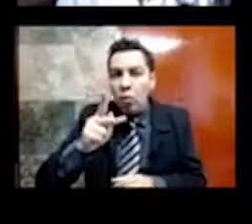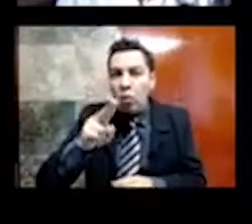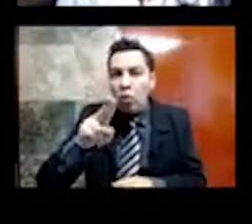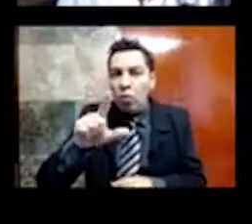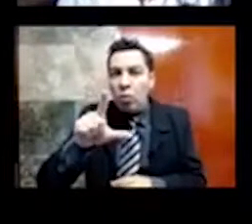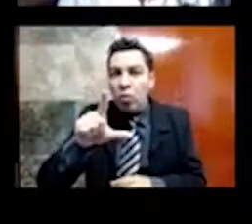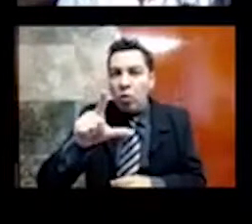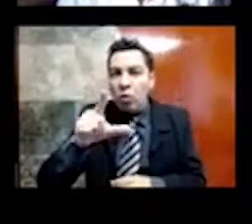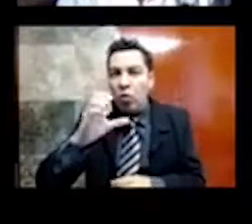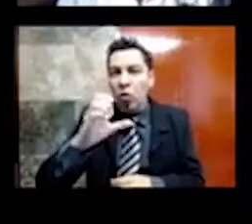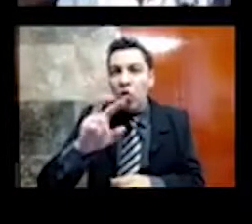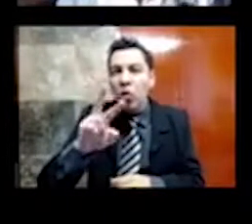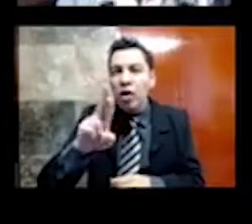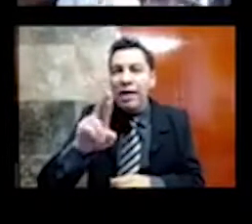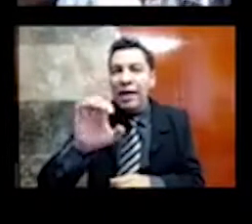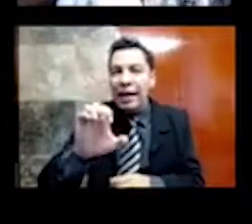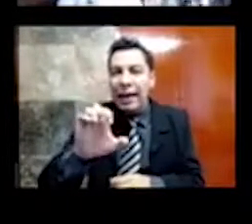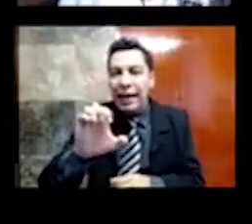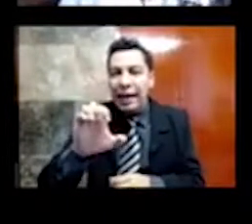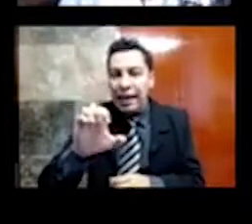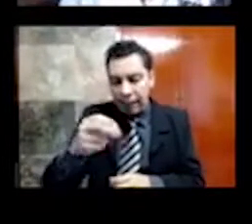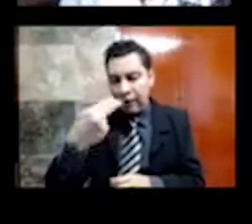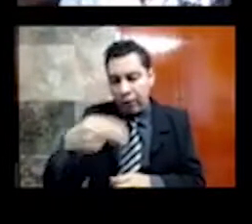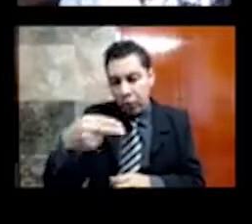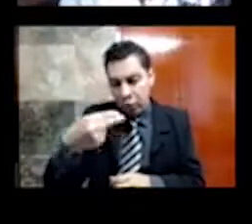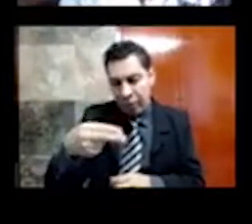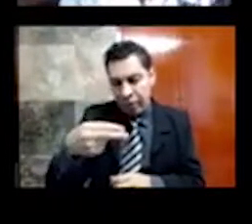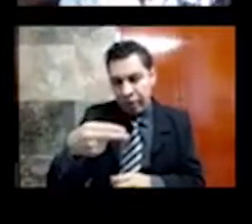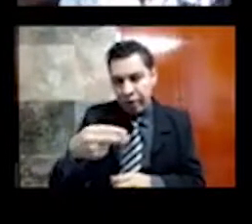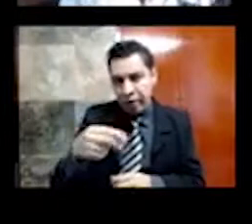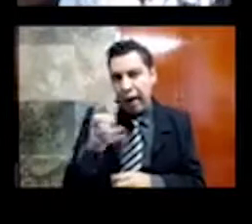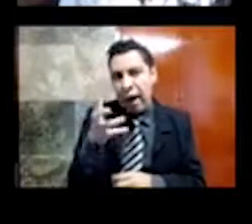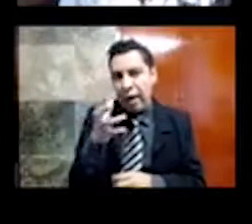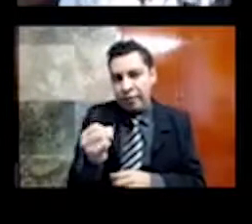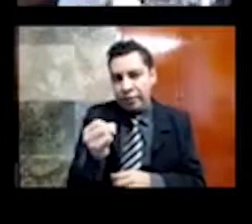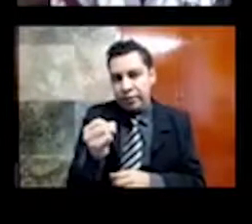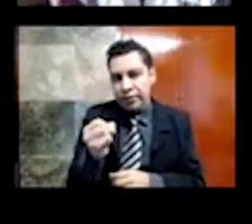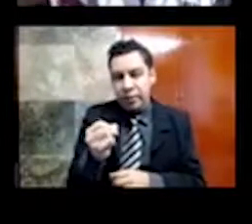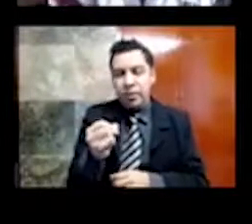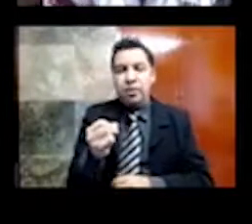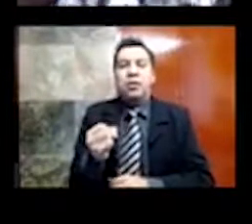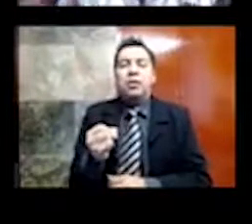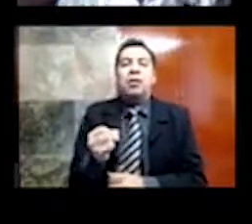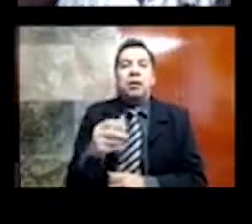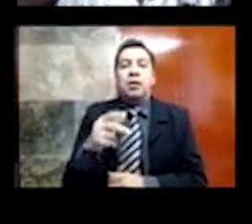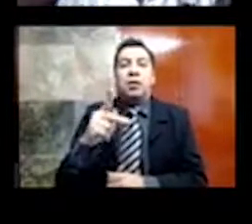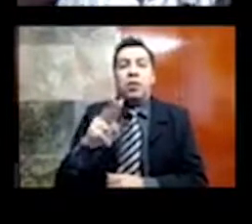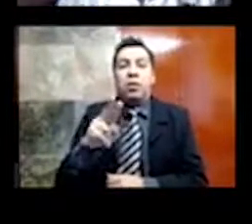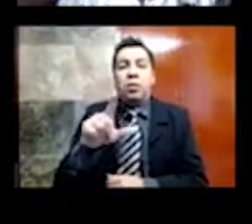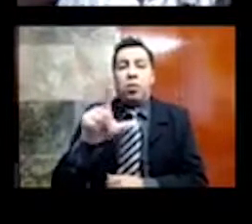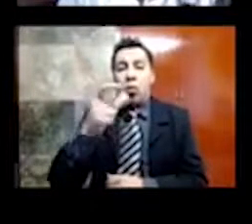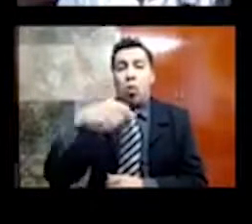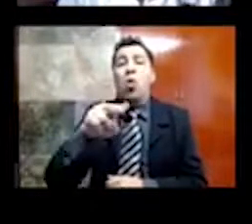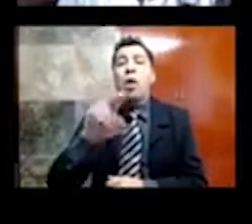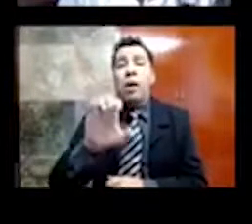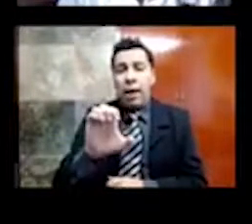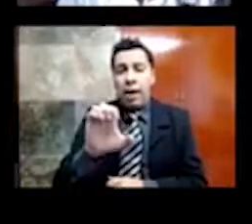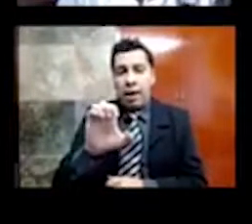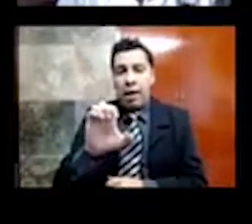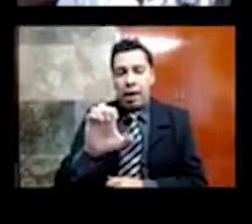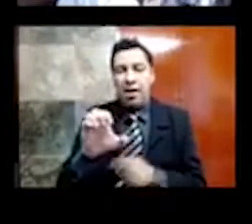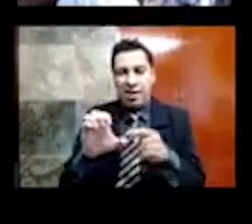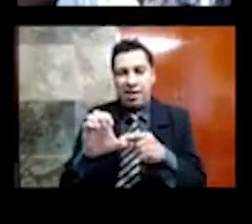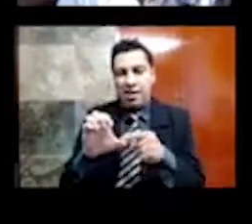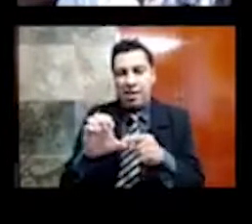pulcre. La palabra pulcre o pulque, porque los indígenas no podían pronunciar la R, la trajeron de Cuba los españoles, no es